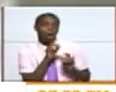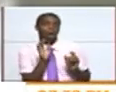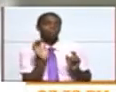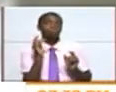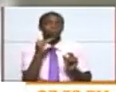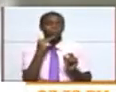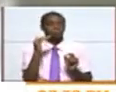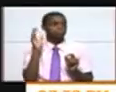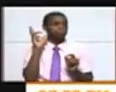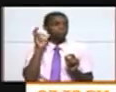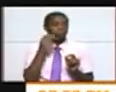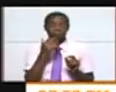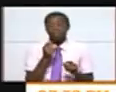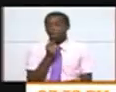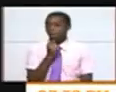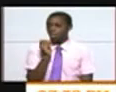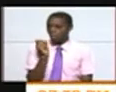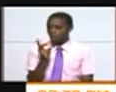lo